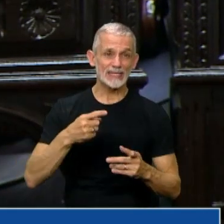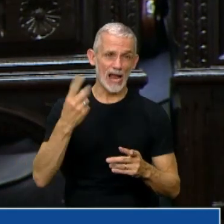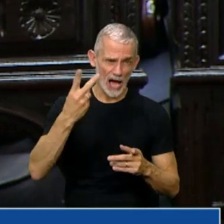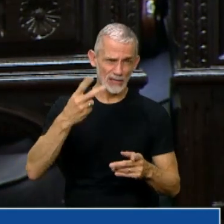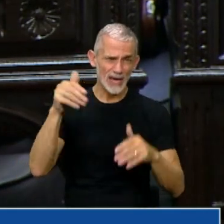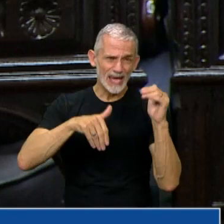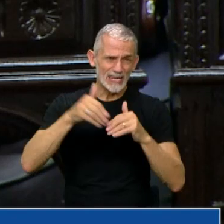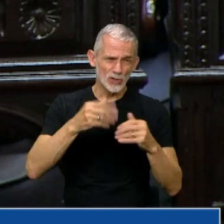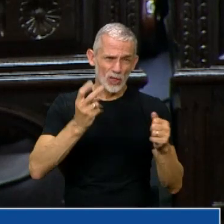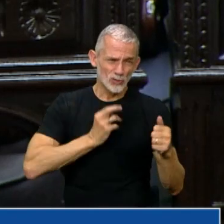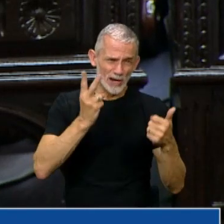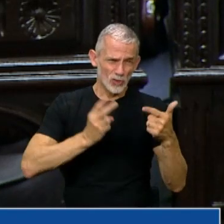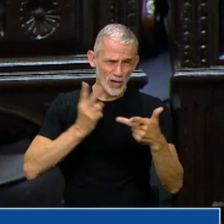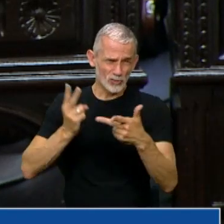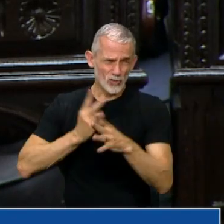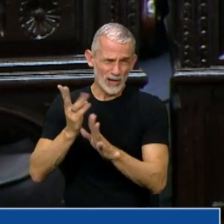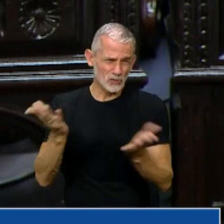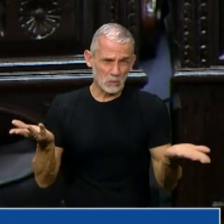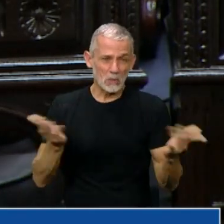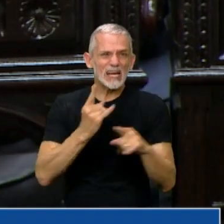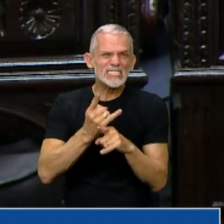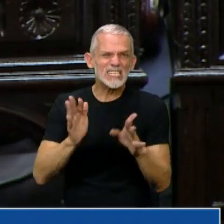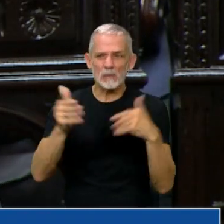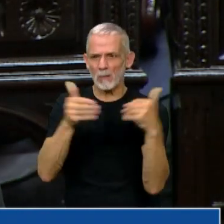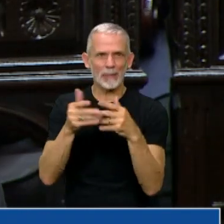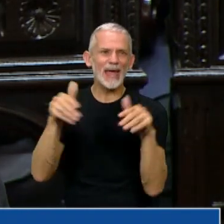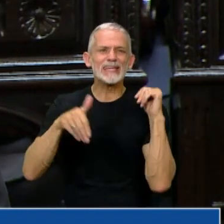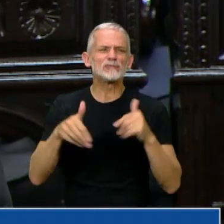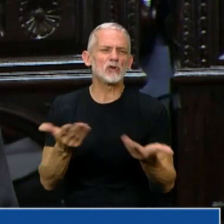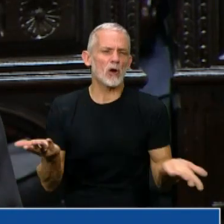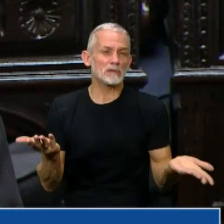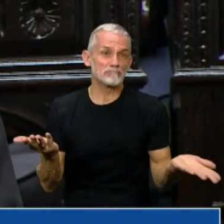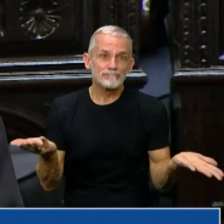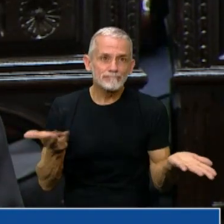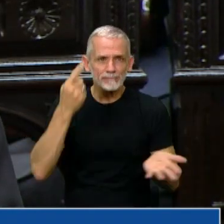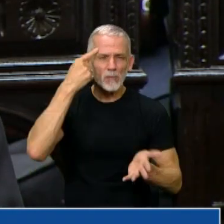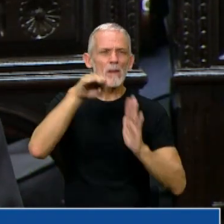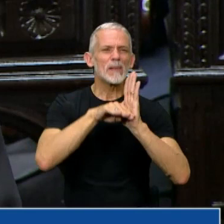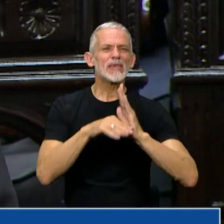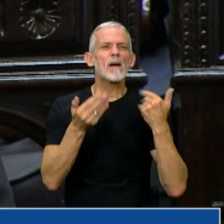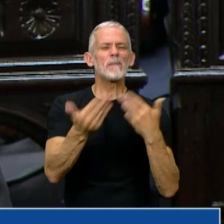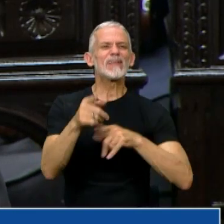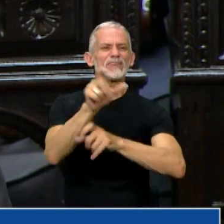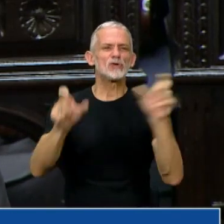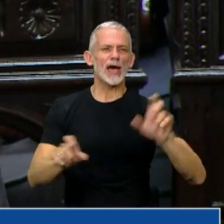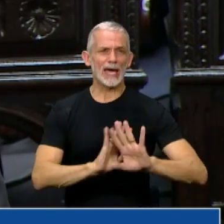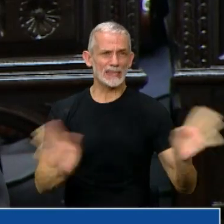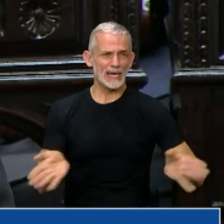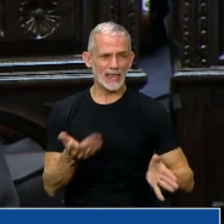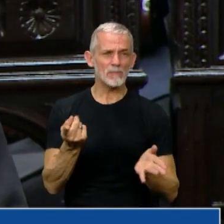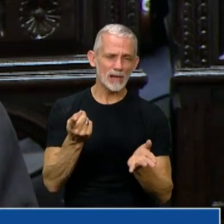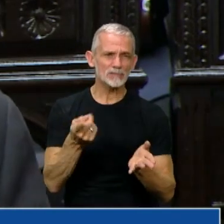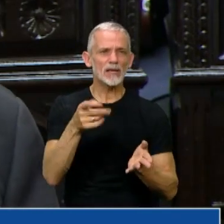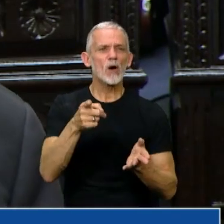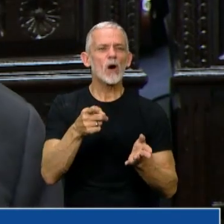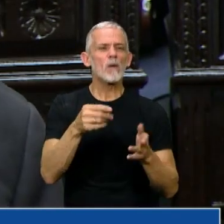2 años y por lo tanto vamos a estar siempre cerca de elecciones. Lo que hay que tomar es medidas que beneficien a la gente. Lo que hay que tomar